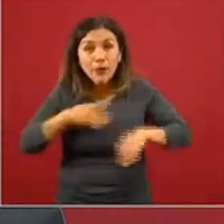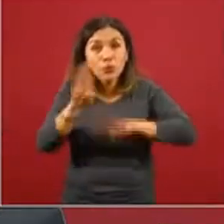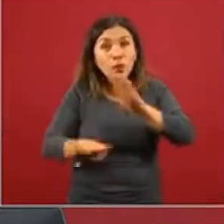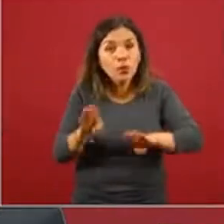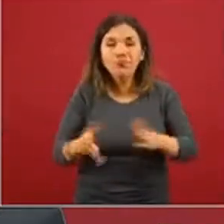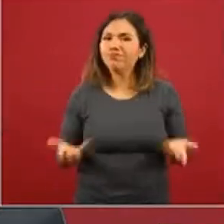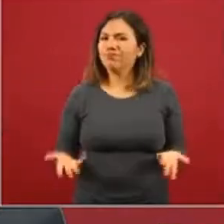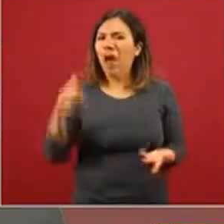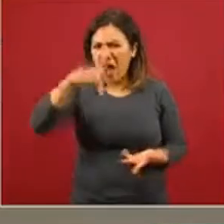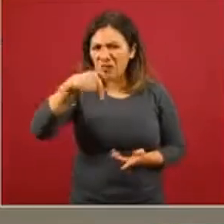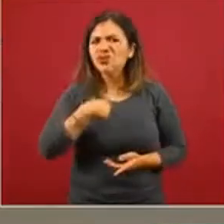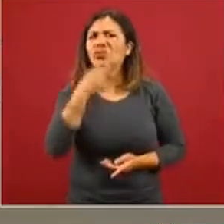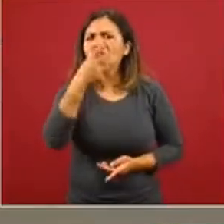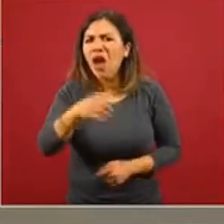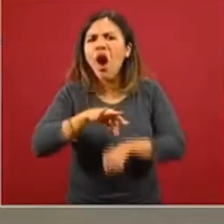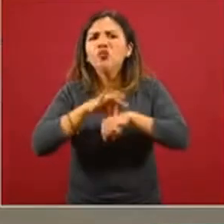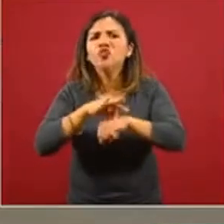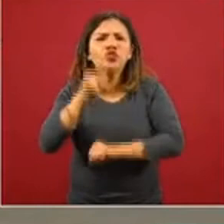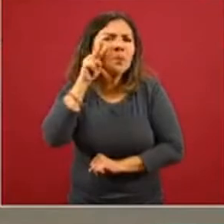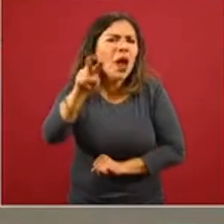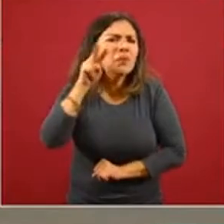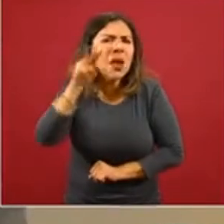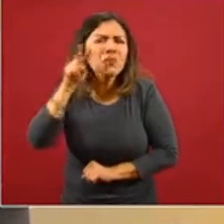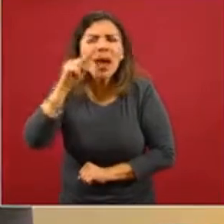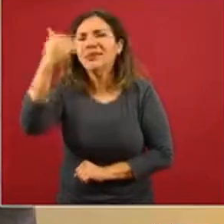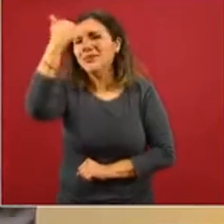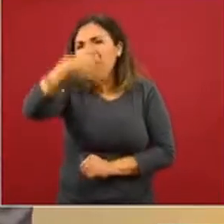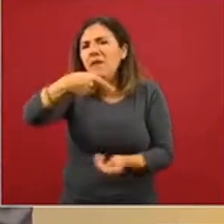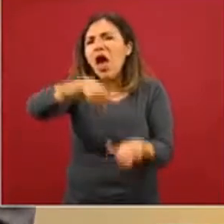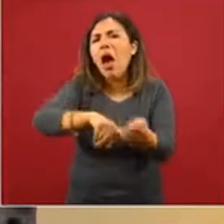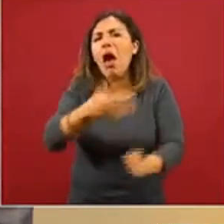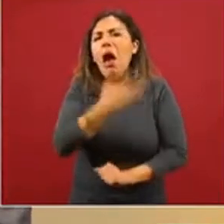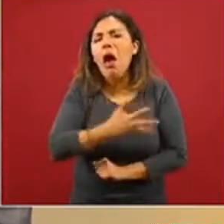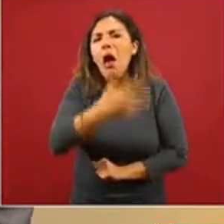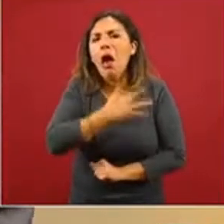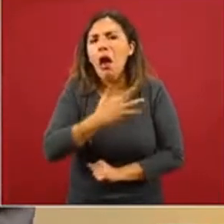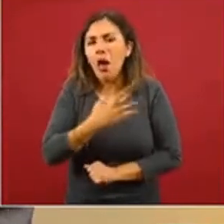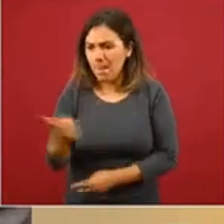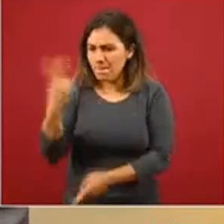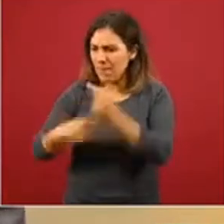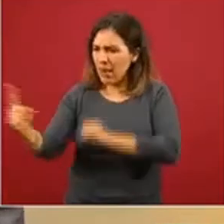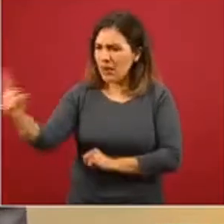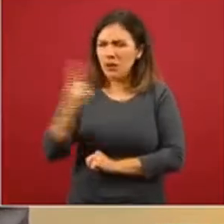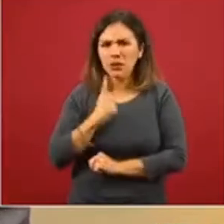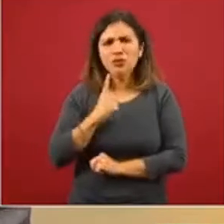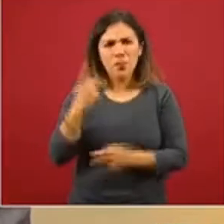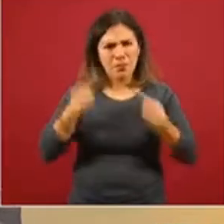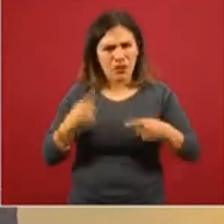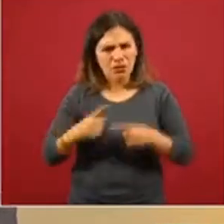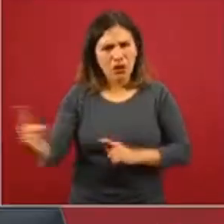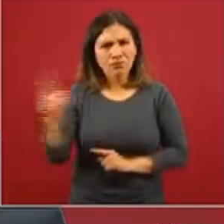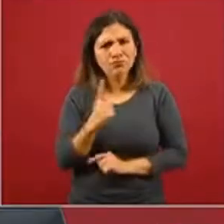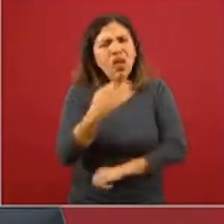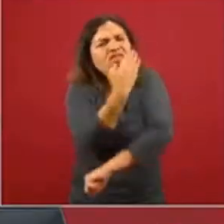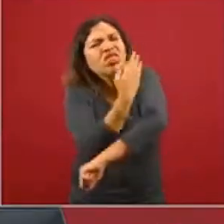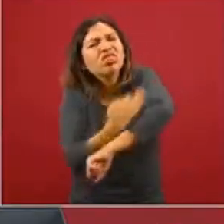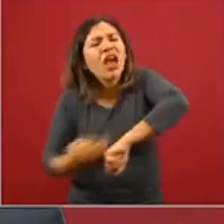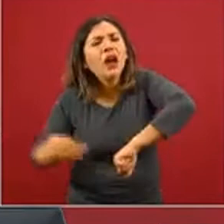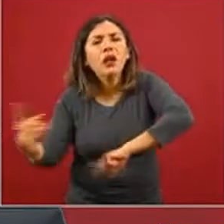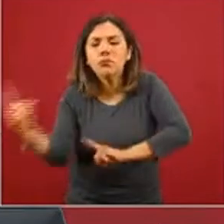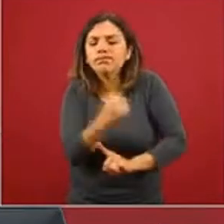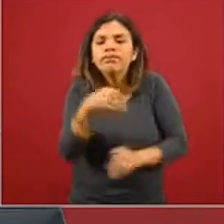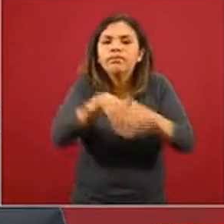hemos comentado escenas reales que vemos y sabemos que existen. Llegan personas demasiado tarde, mueren